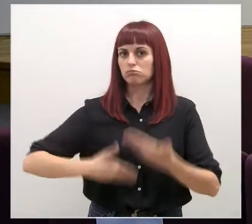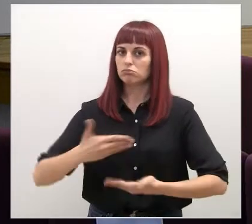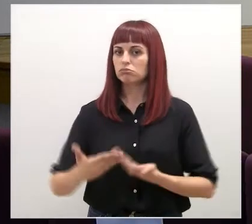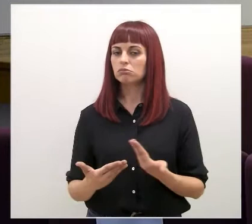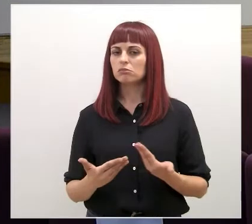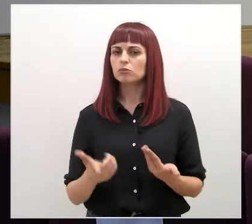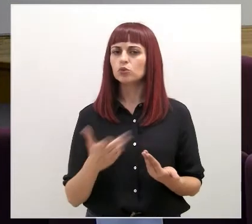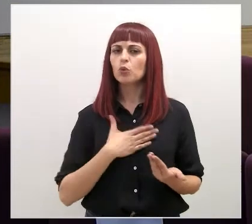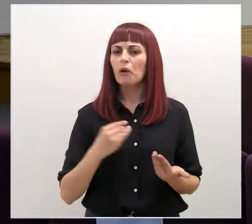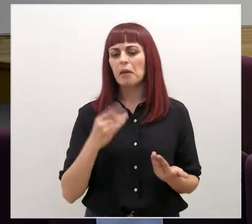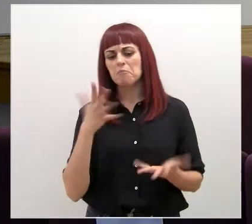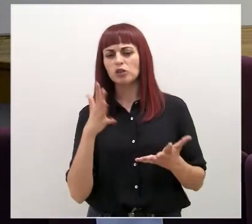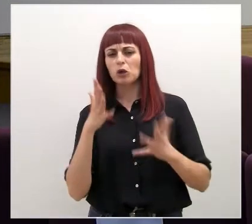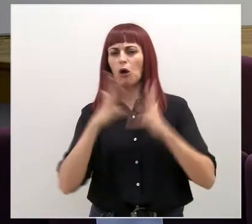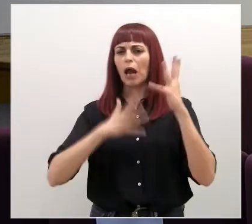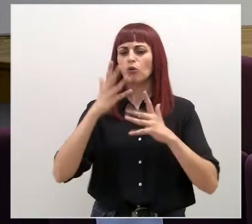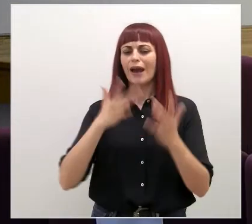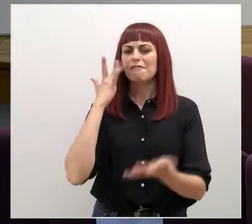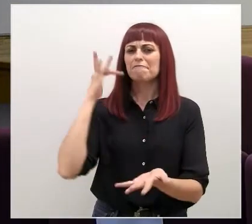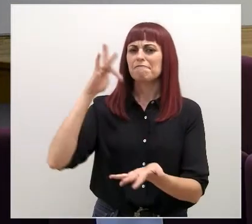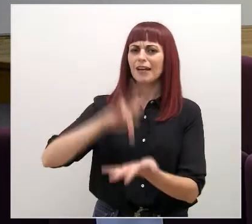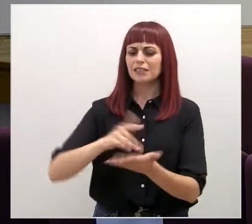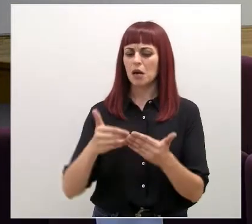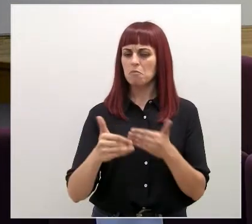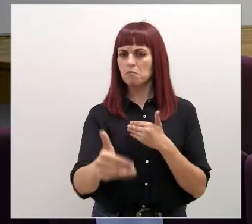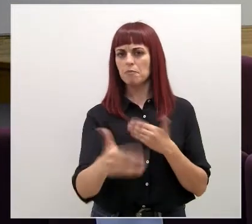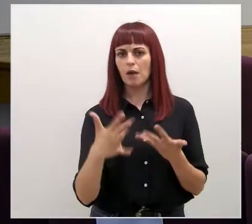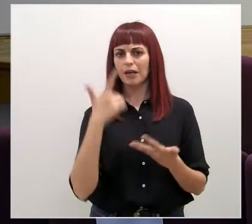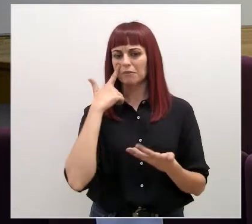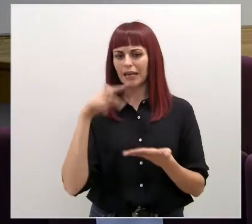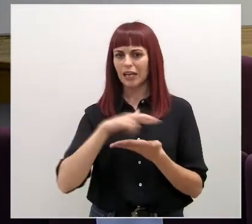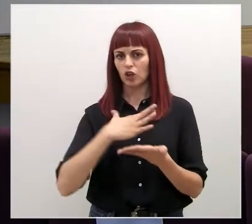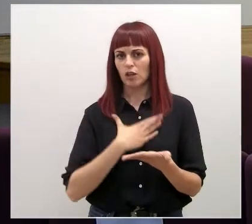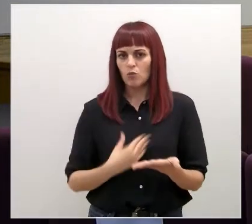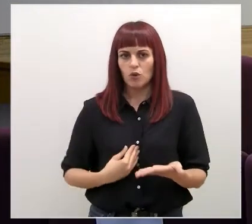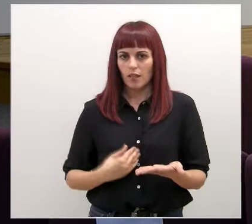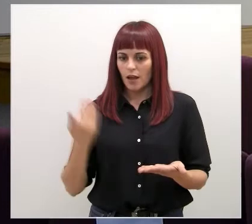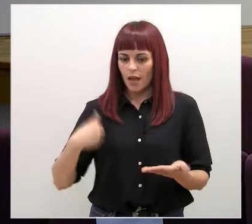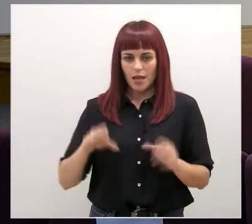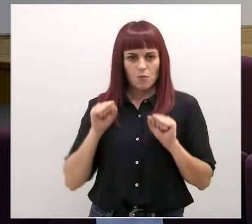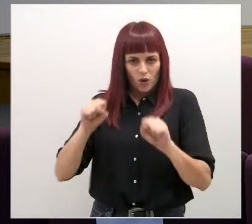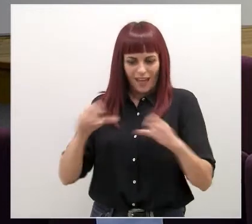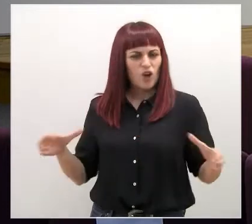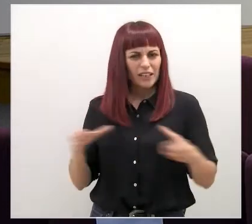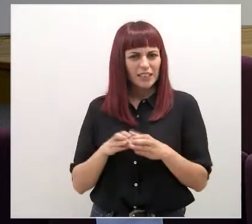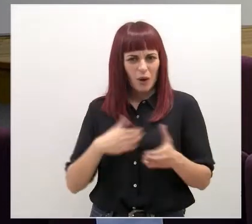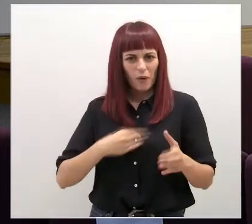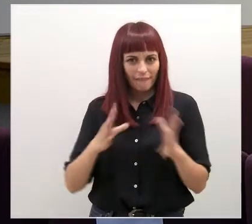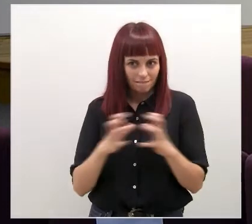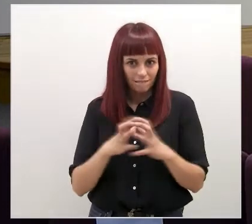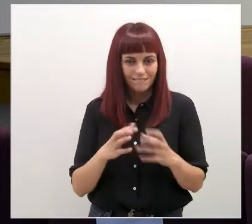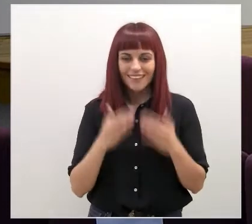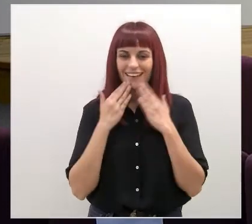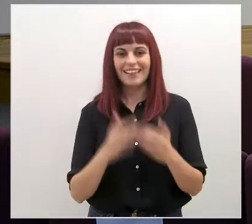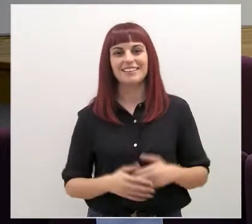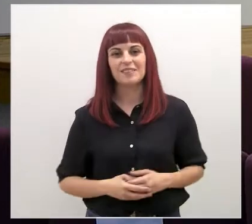si se atrevería usted a calcular una fecha en la que en la región de Murcia podamos alcanzar esa inmunidad colectiva, ¿no?, tan deseada. Gracias.